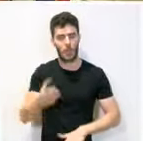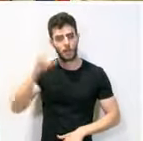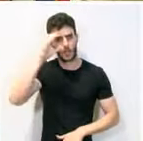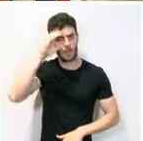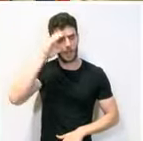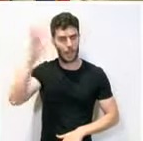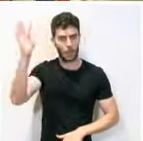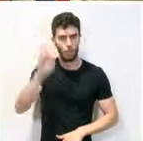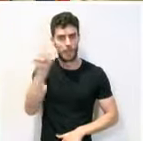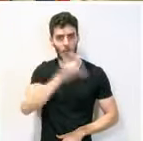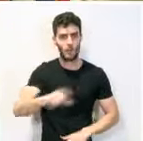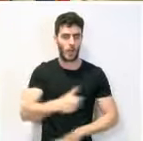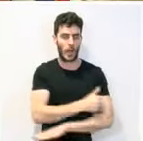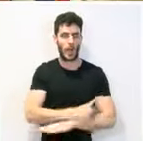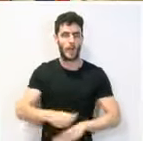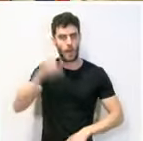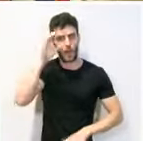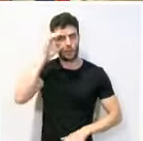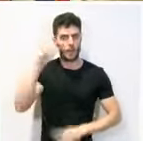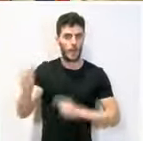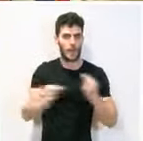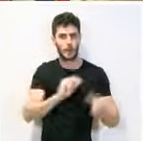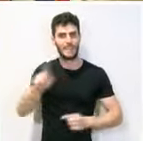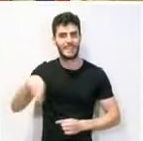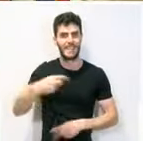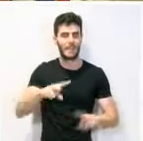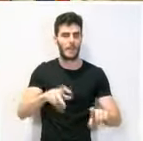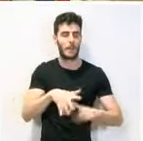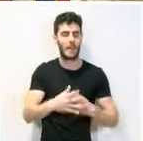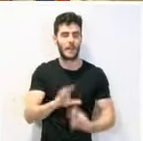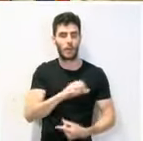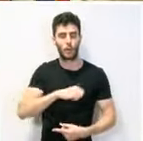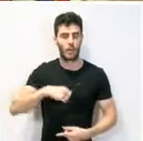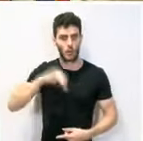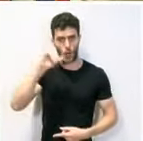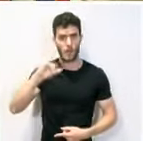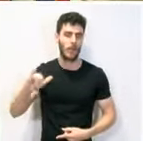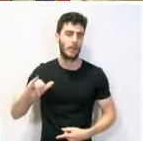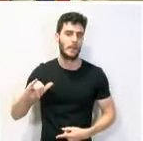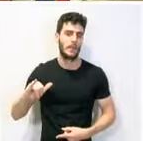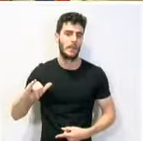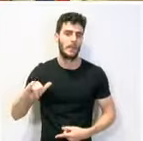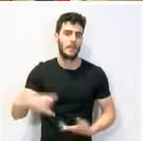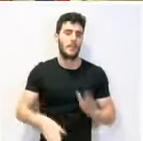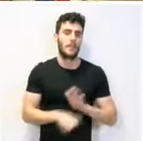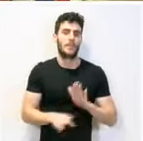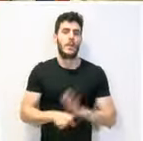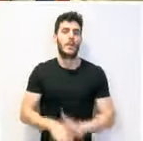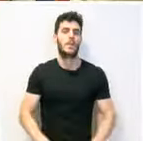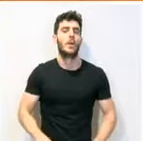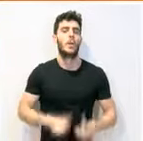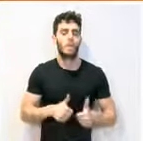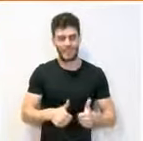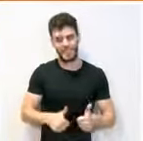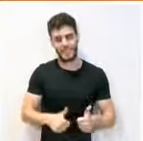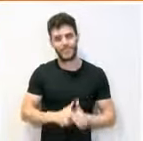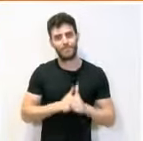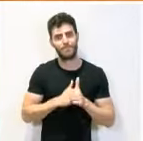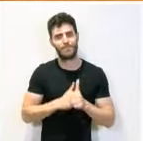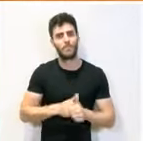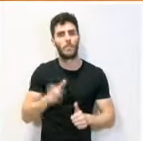a la gente, el siguiente debate sobre el estado de la región será más seguido por todos y cada uno de